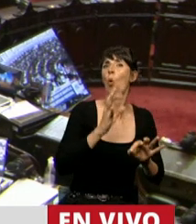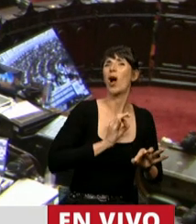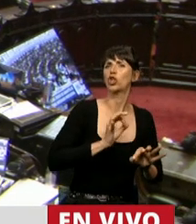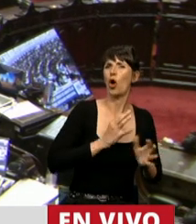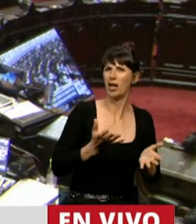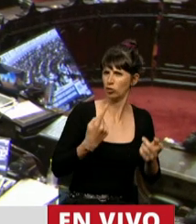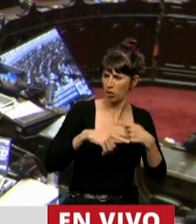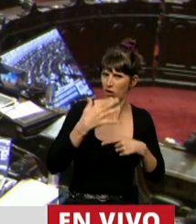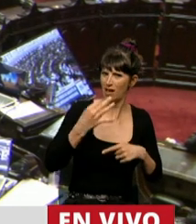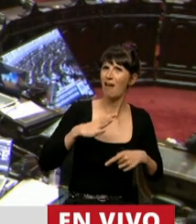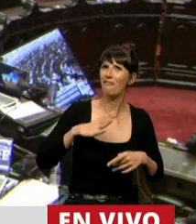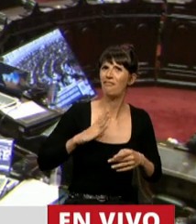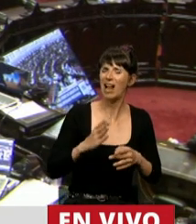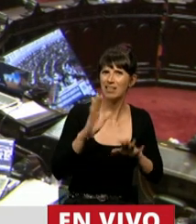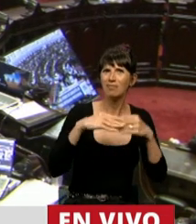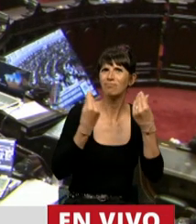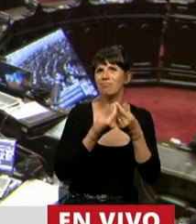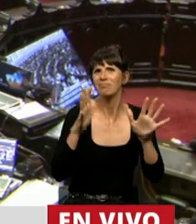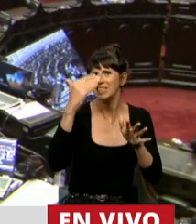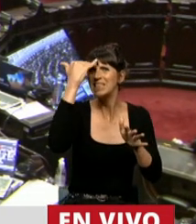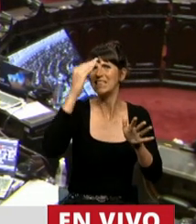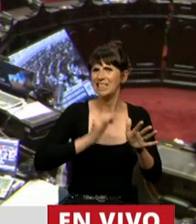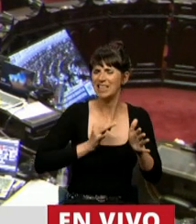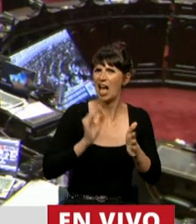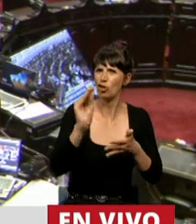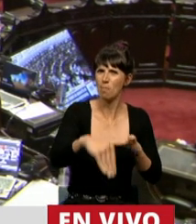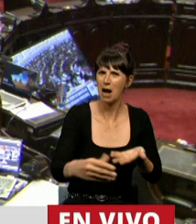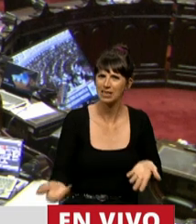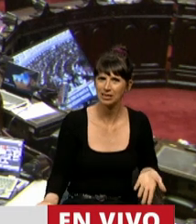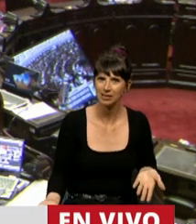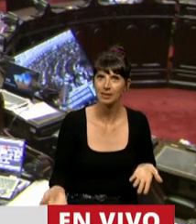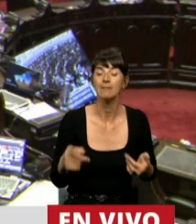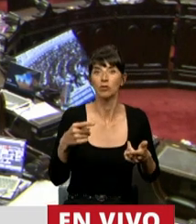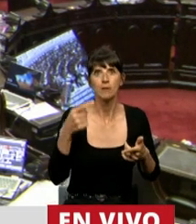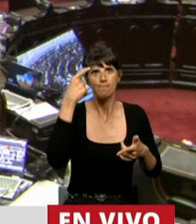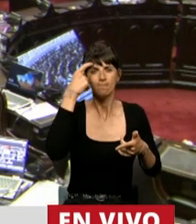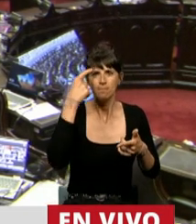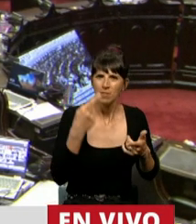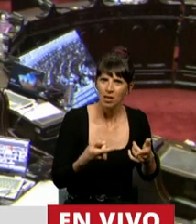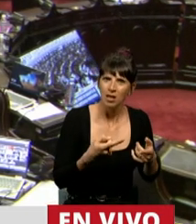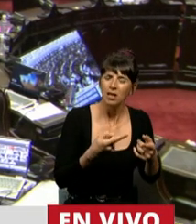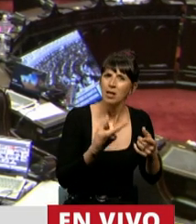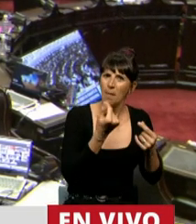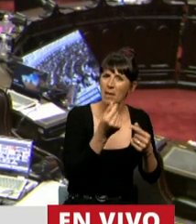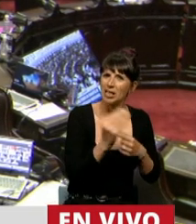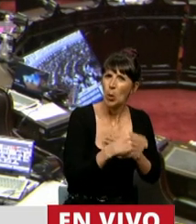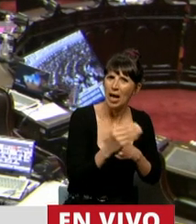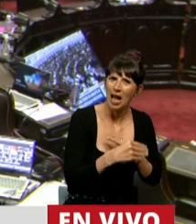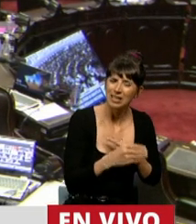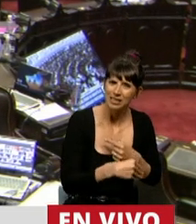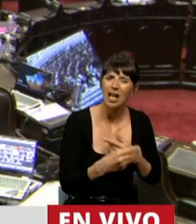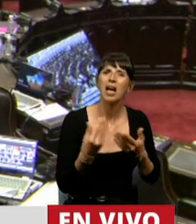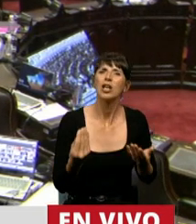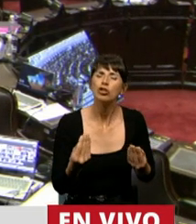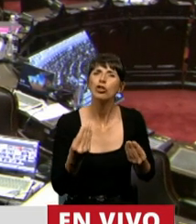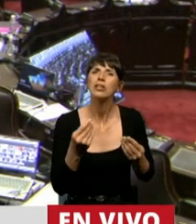En caso que como lo dijo también la diputada propin los fondos blanos no alcanzaran se estableció una ley utilizar los activos PS